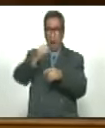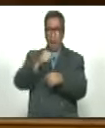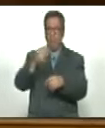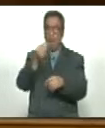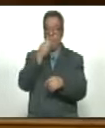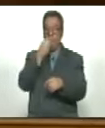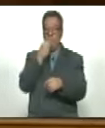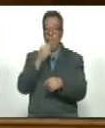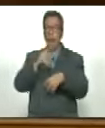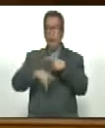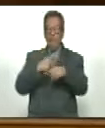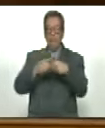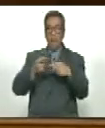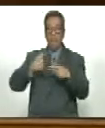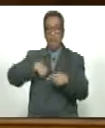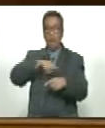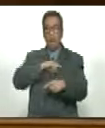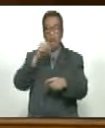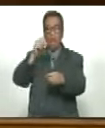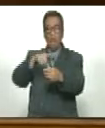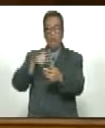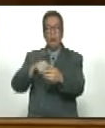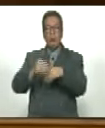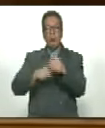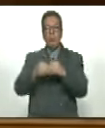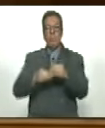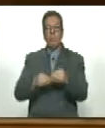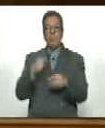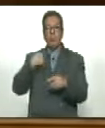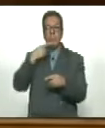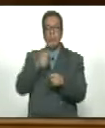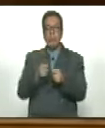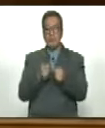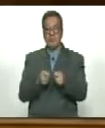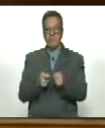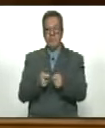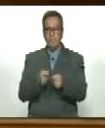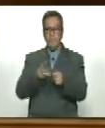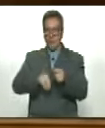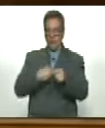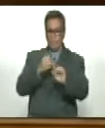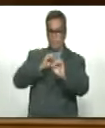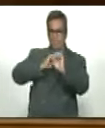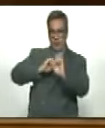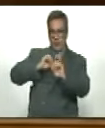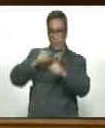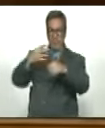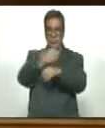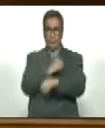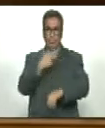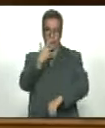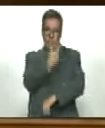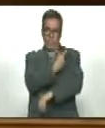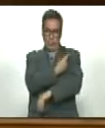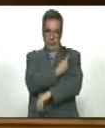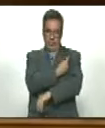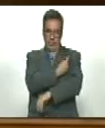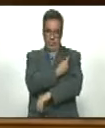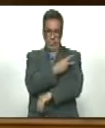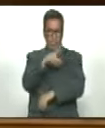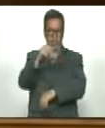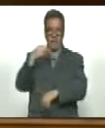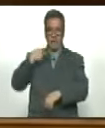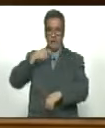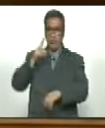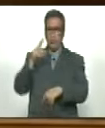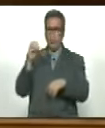alimentos, produjimos los alimentos. Que cuando trataron de impedirnos comprar la vacuna, no tienen ni la